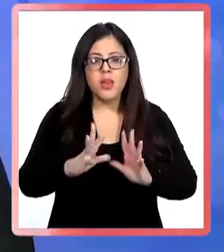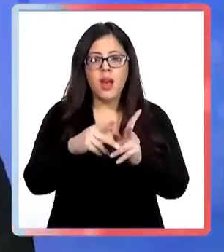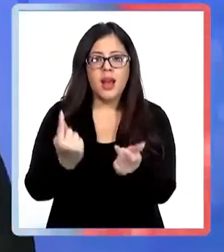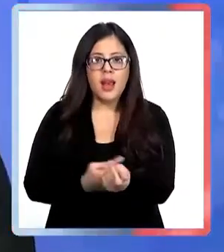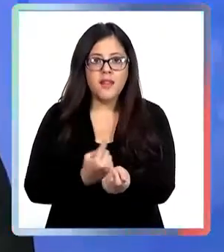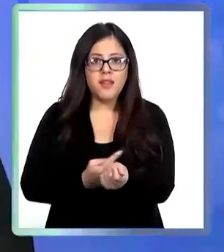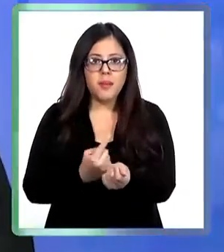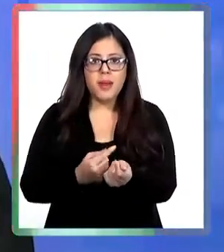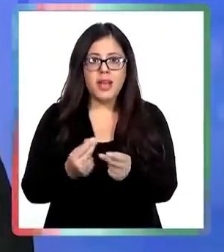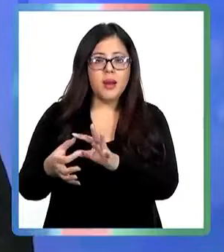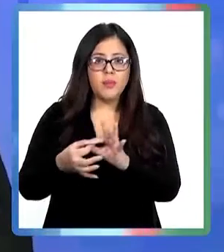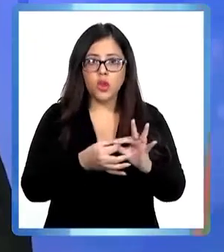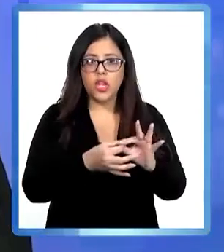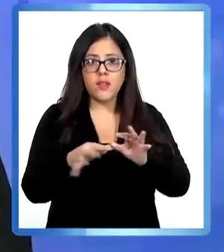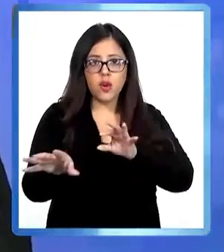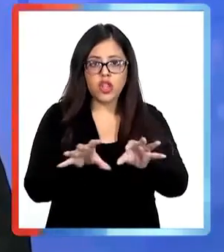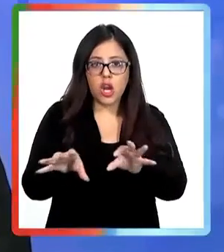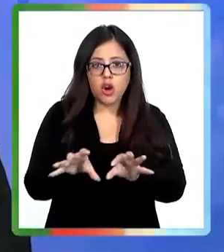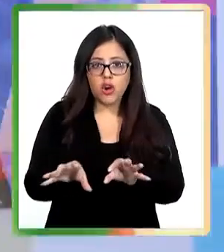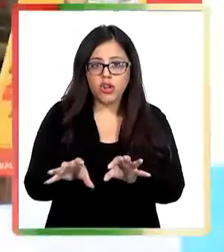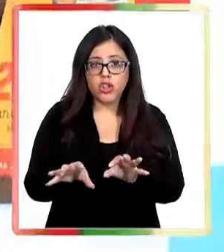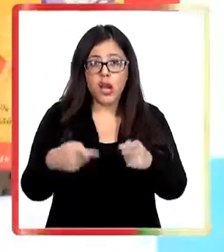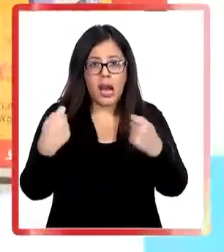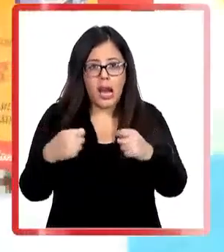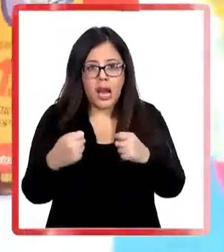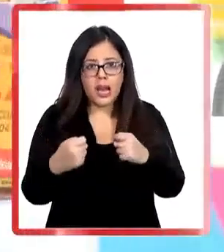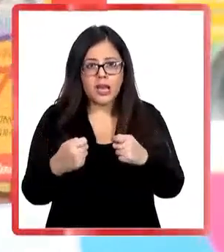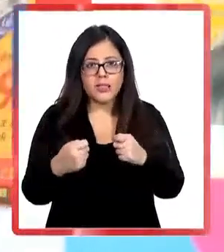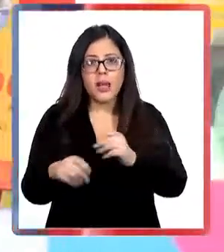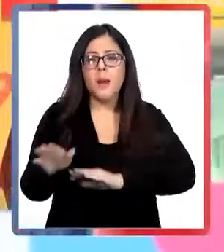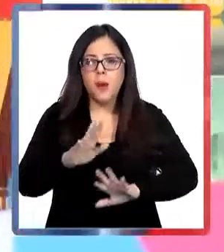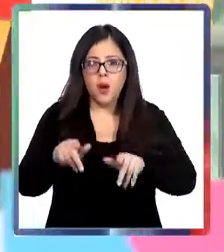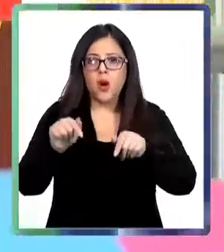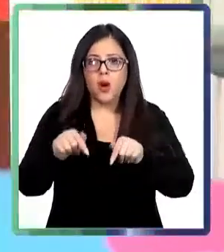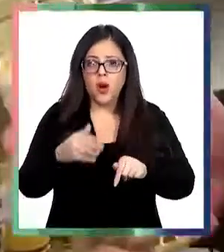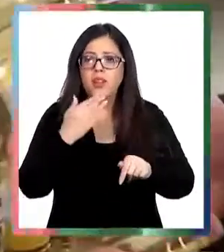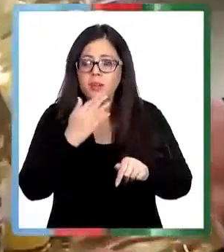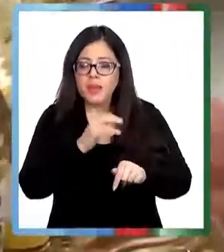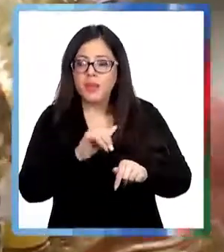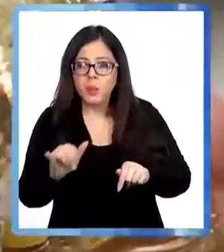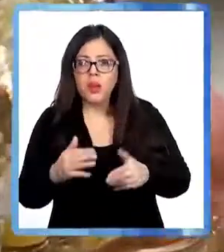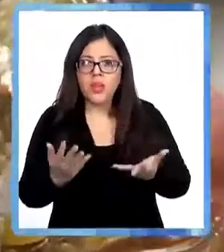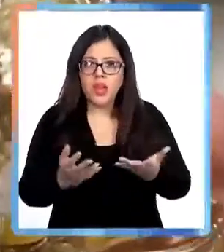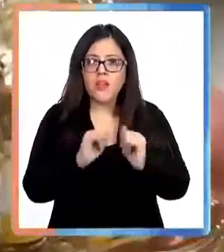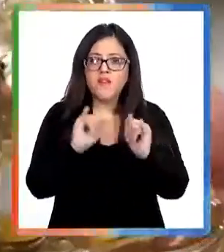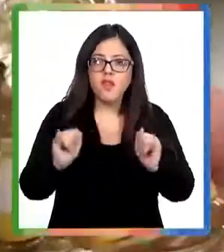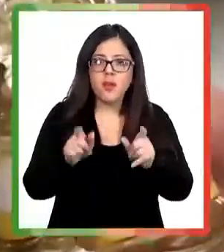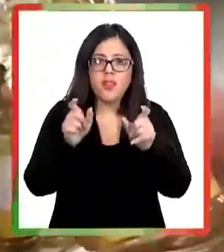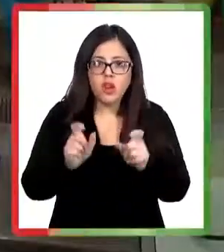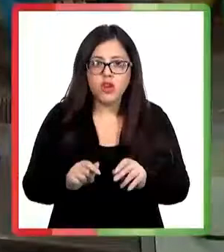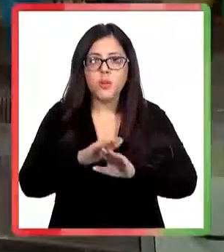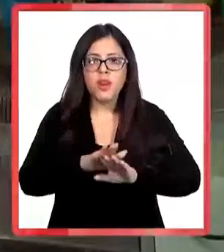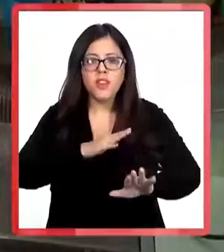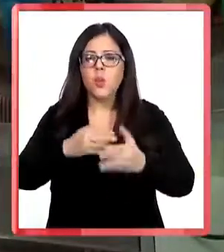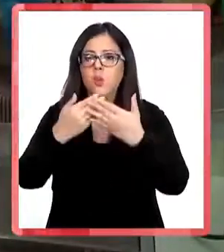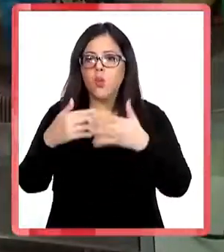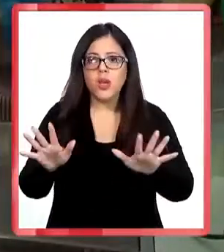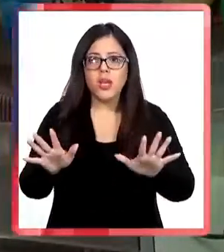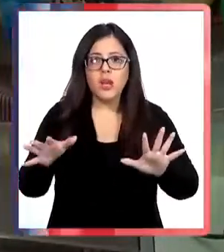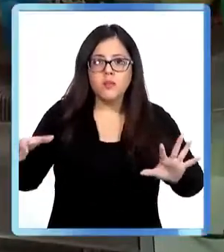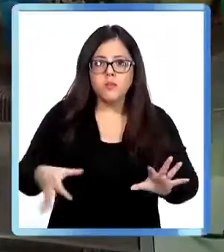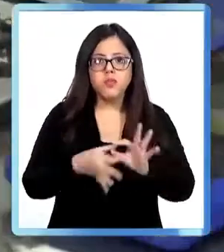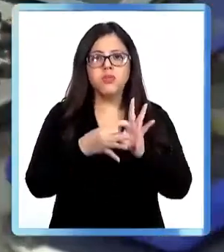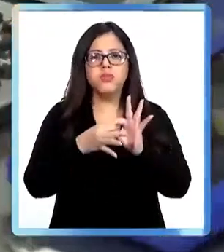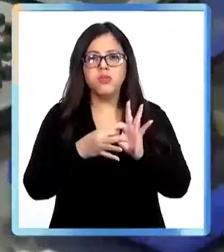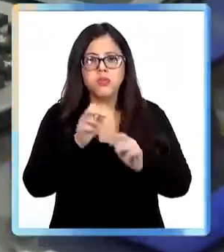las familias del alza de la canasta básica protegida. Vamos a establecer también un mecanismo de control para evitar que haya cualquier tipo de colusión